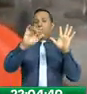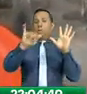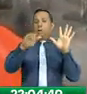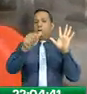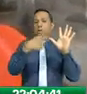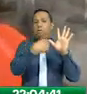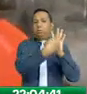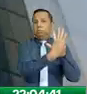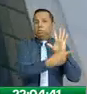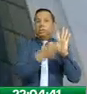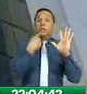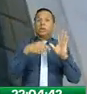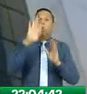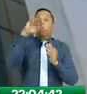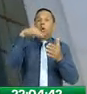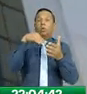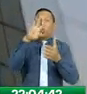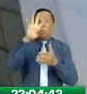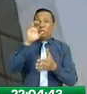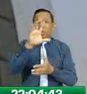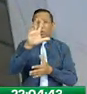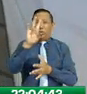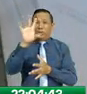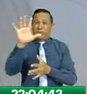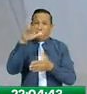$475,000 es lo que se ha calculado como supuesto